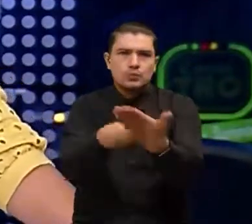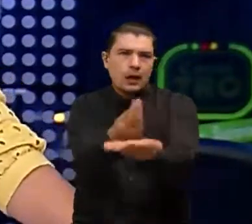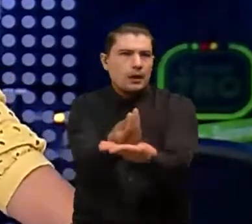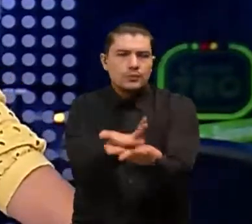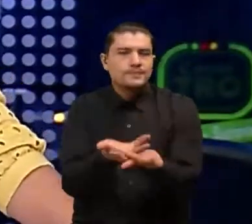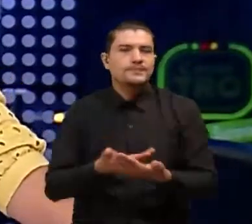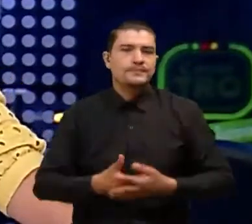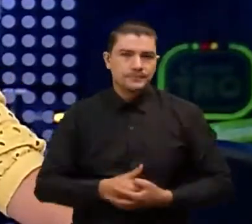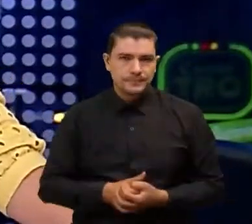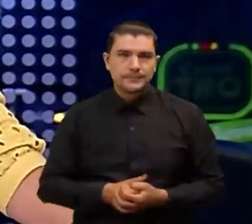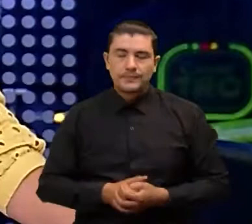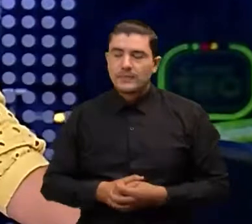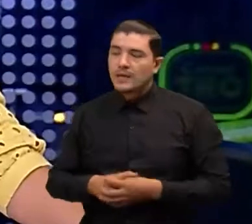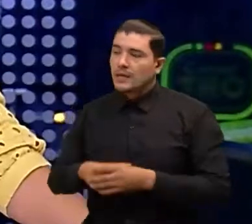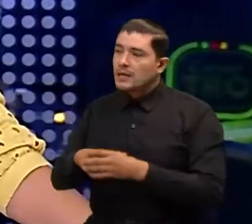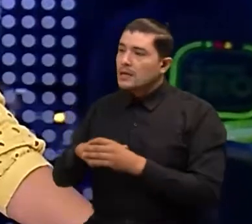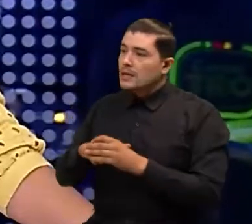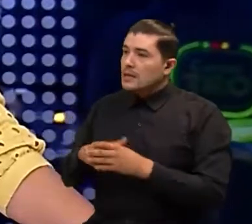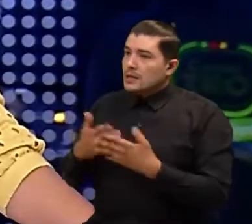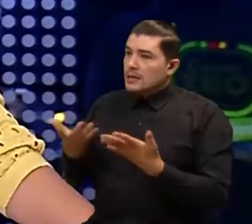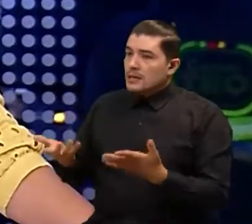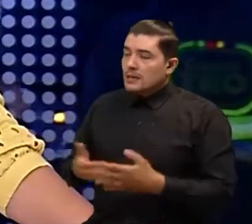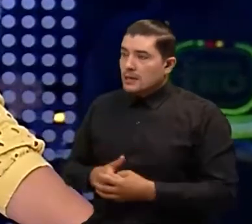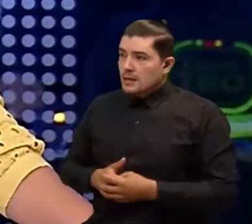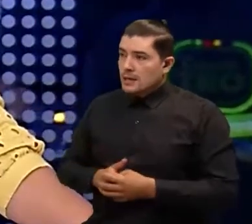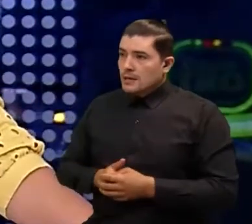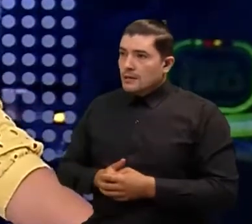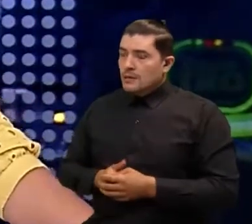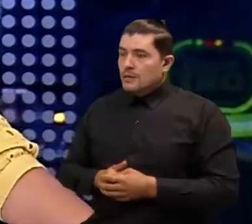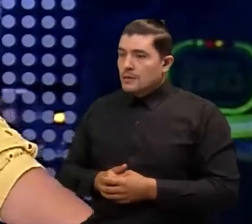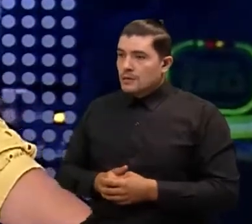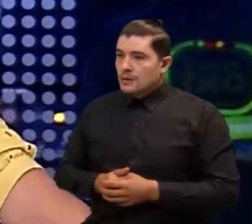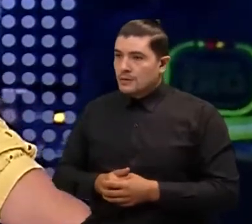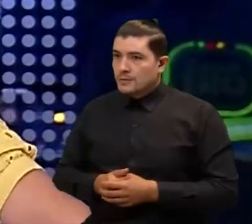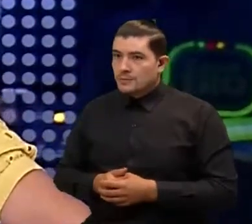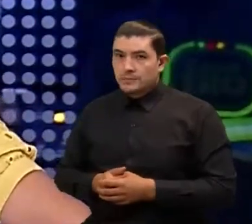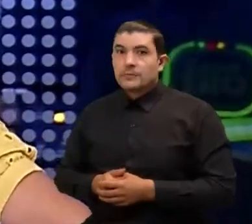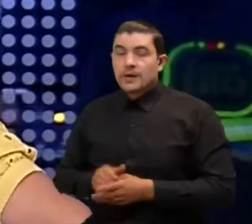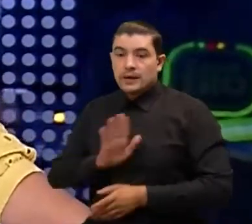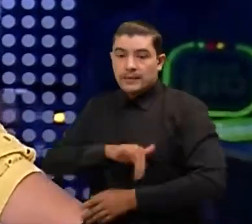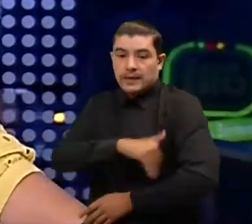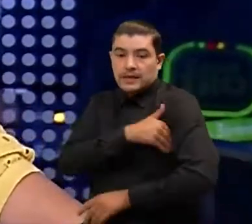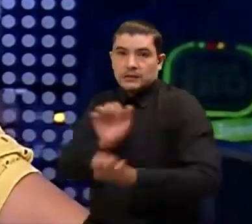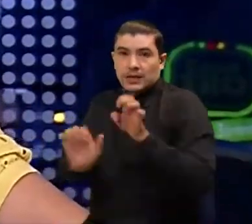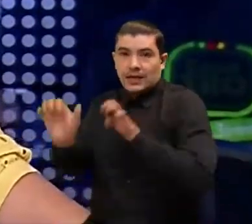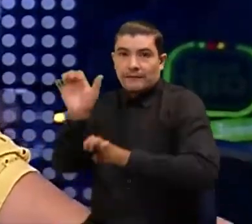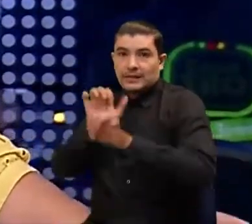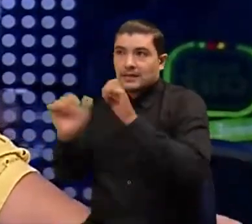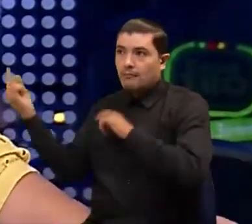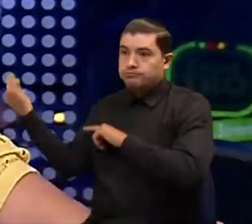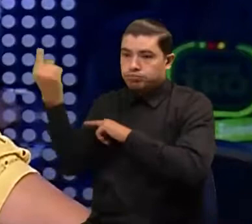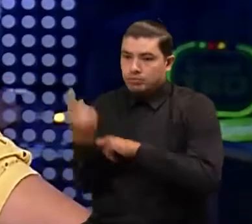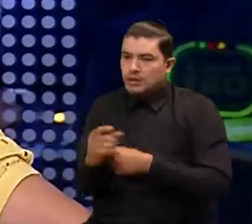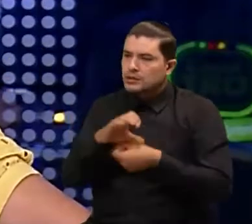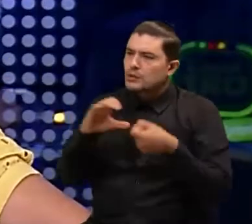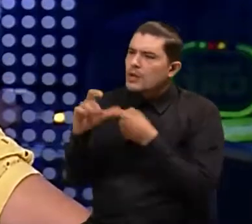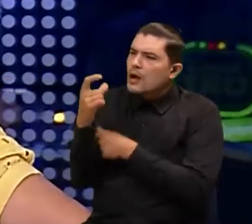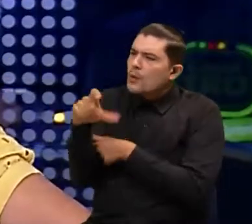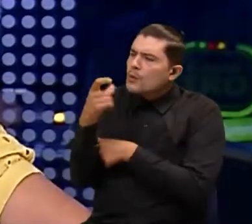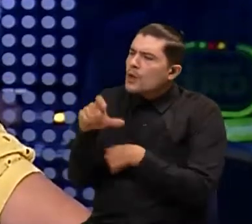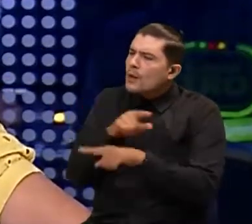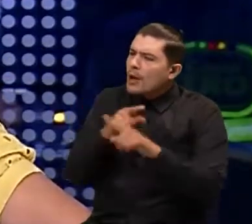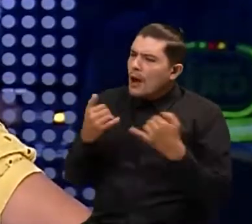General, finalmente hoy llega y hay un fuerte despliegue precisamente por la llegada del ministro de Defensa a Cúcuta. ¿Qué se habla alrededor